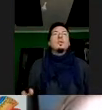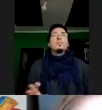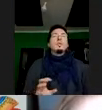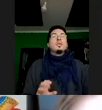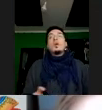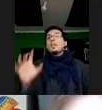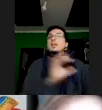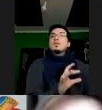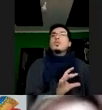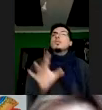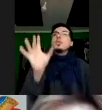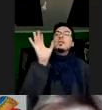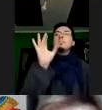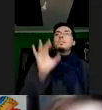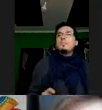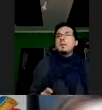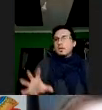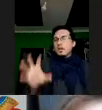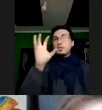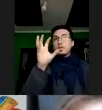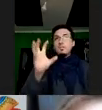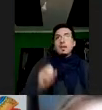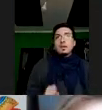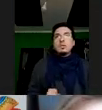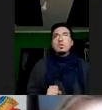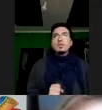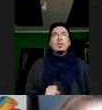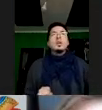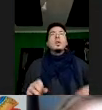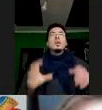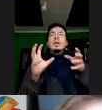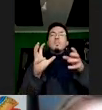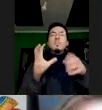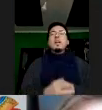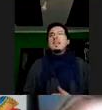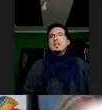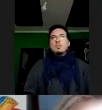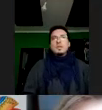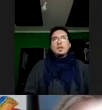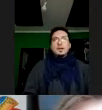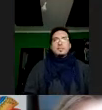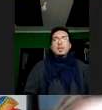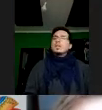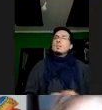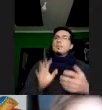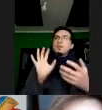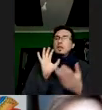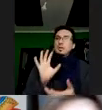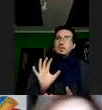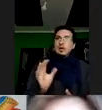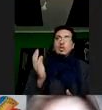que puede estar proyectado. En este caso, como ustedes lo están viendo en pantalla, les voy a explicar a continuación, en vista isométrica. También puede